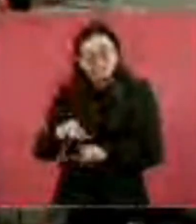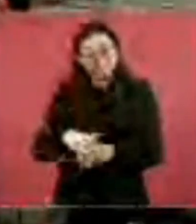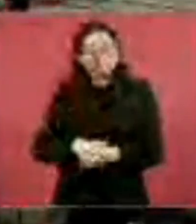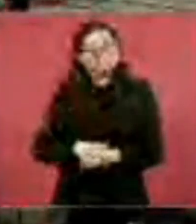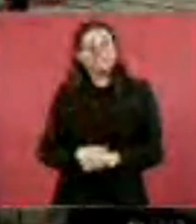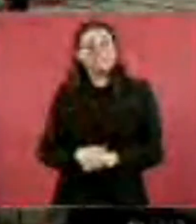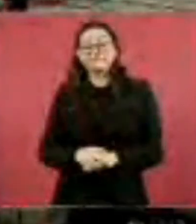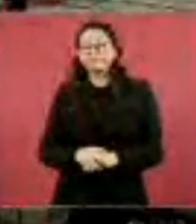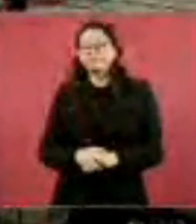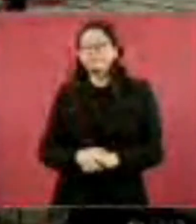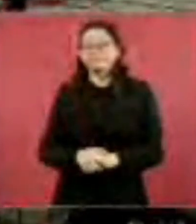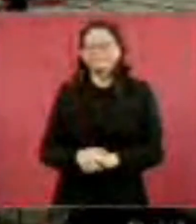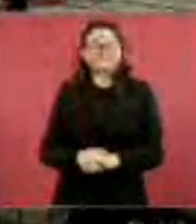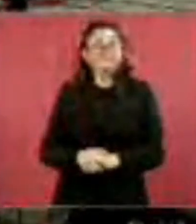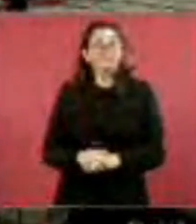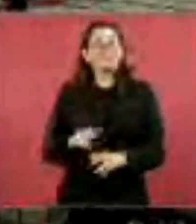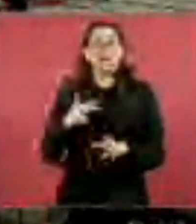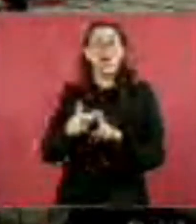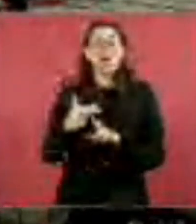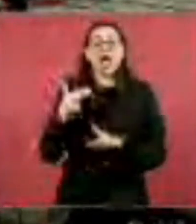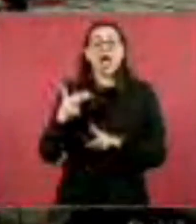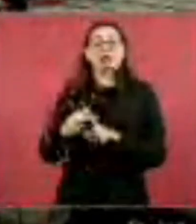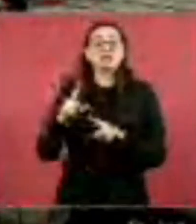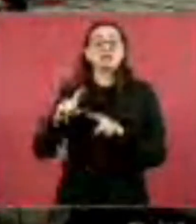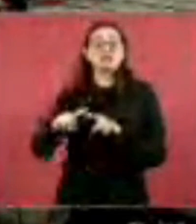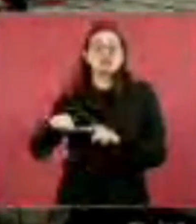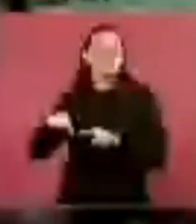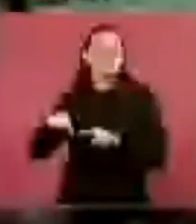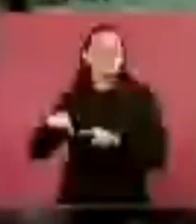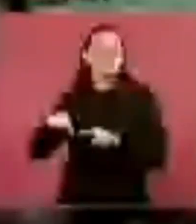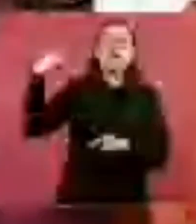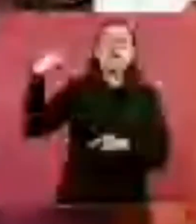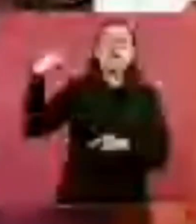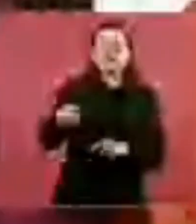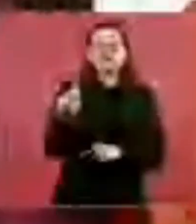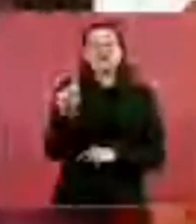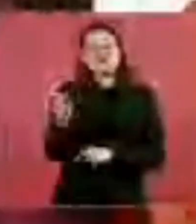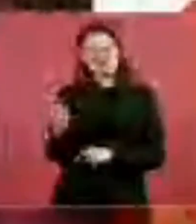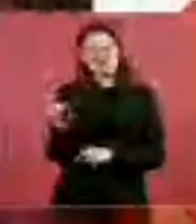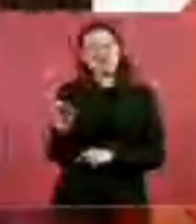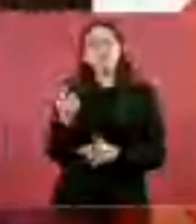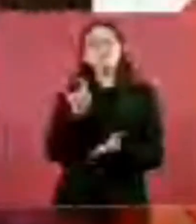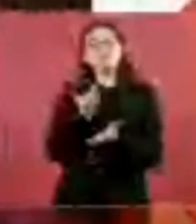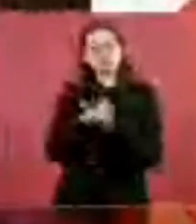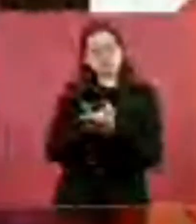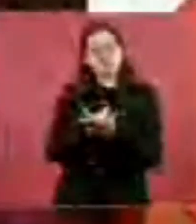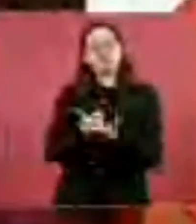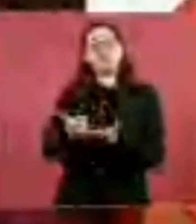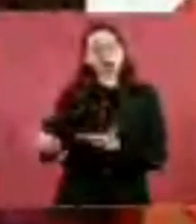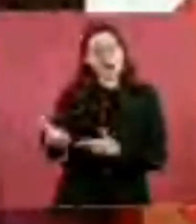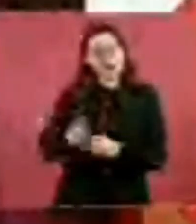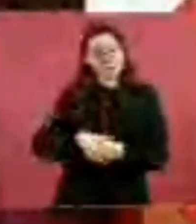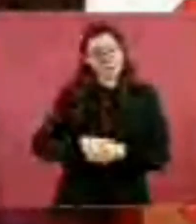se verá reflejado hasta el día 23 de febrero.